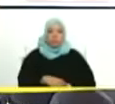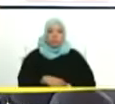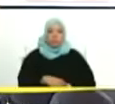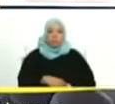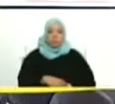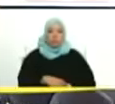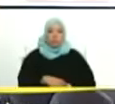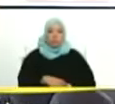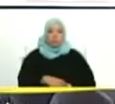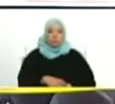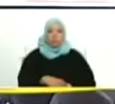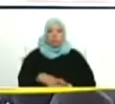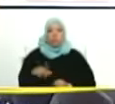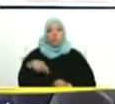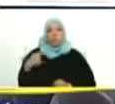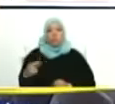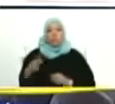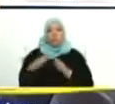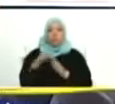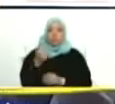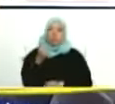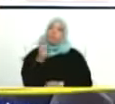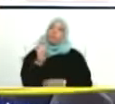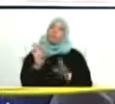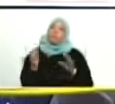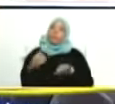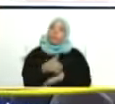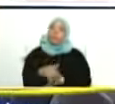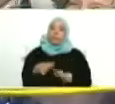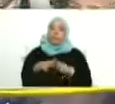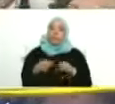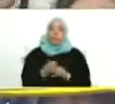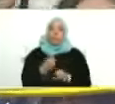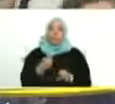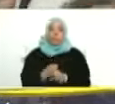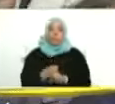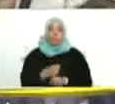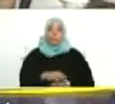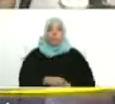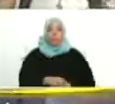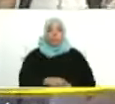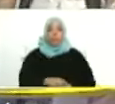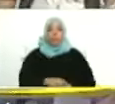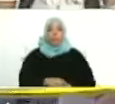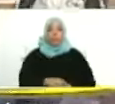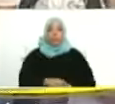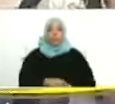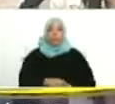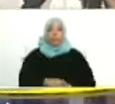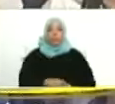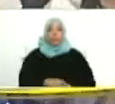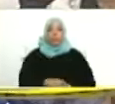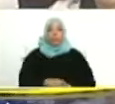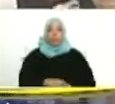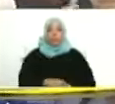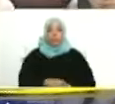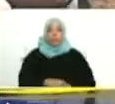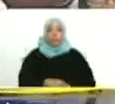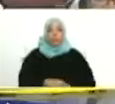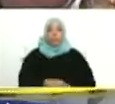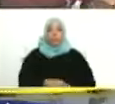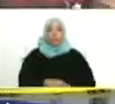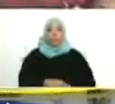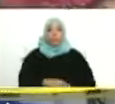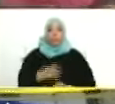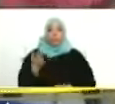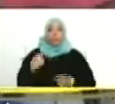Toda esa zona, y luego la calle 14, San Andrés, todo. De las calles vengo, de